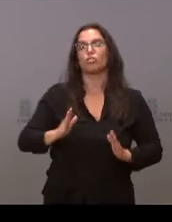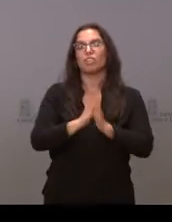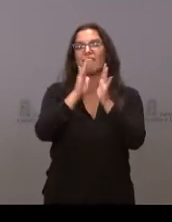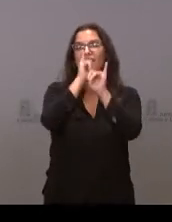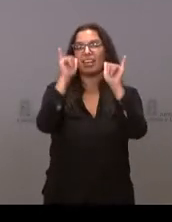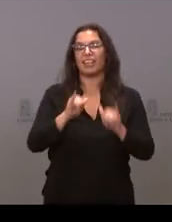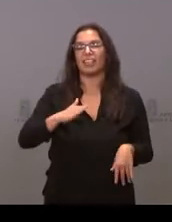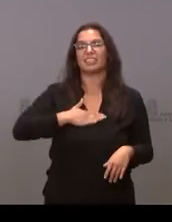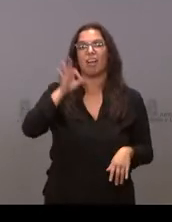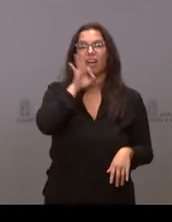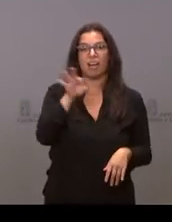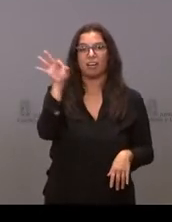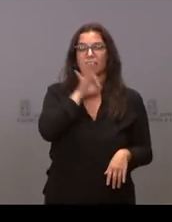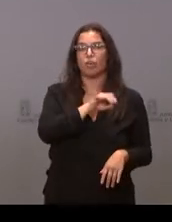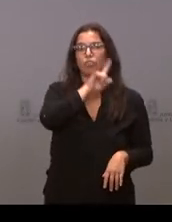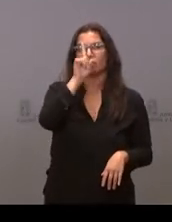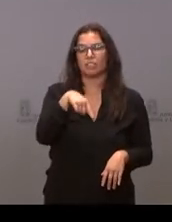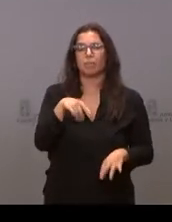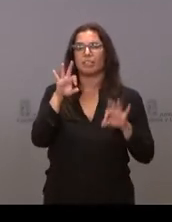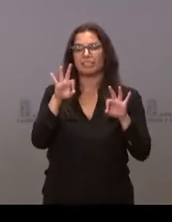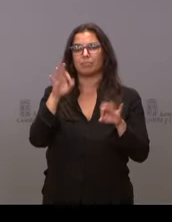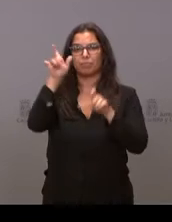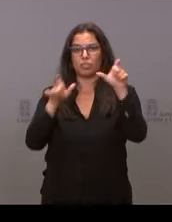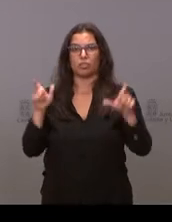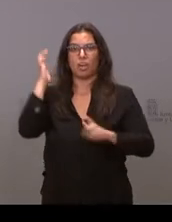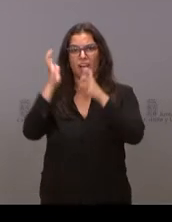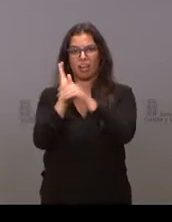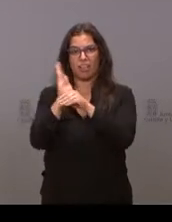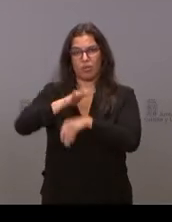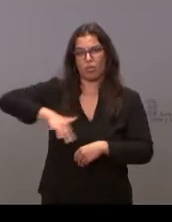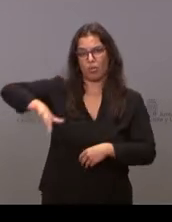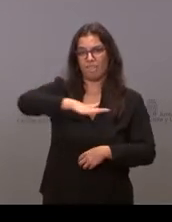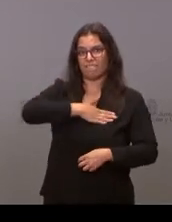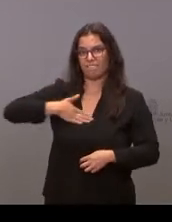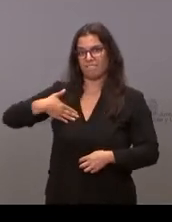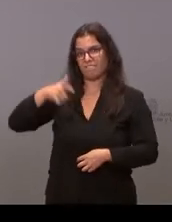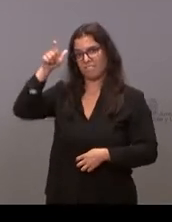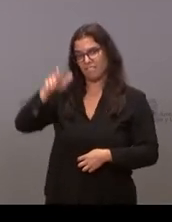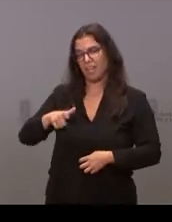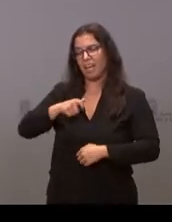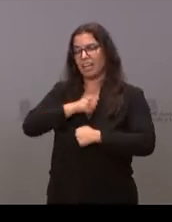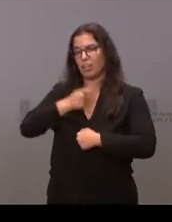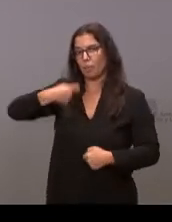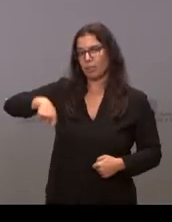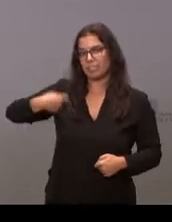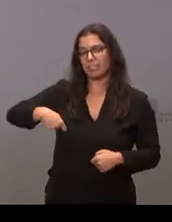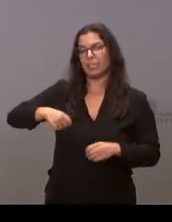concreto a los ganaderos de la zona. Querido presidente de la Junta, Alfonso Fernández